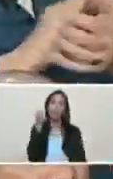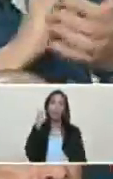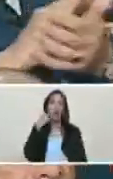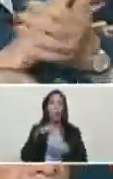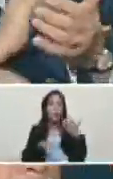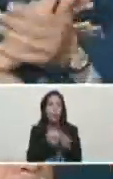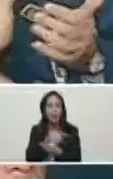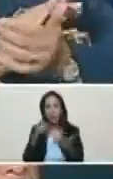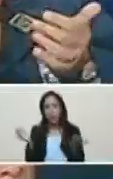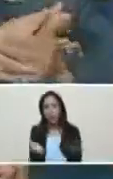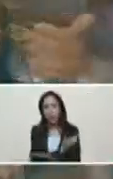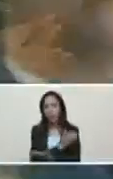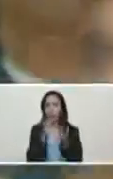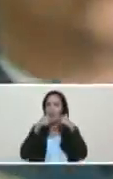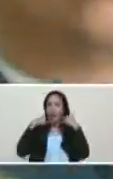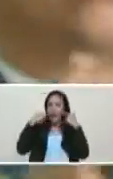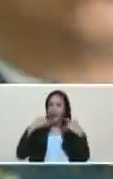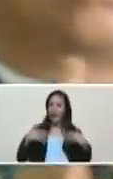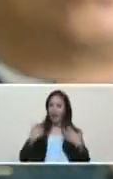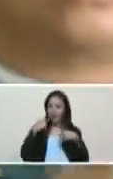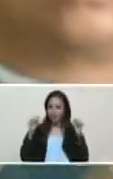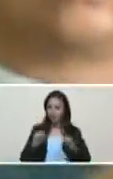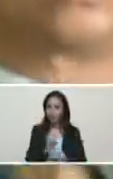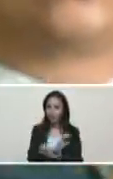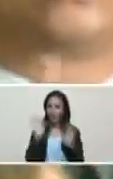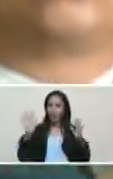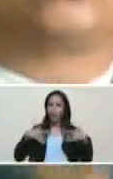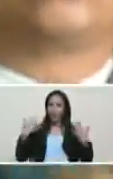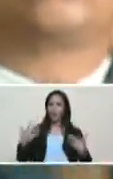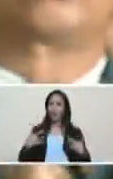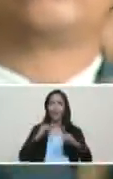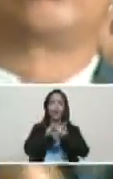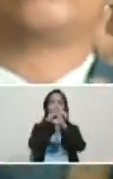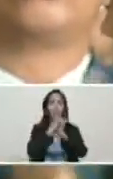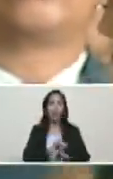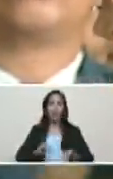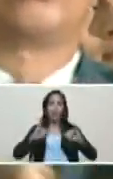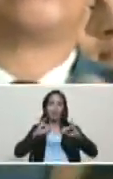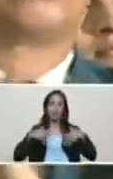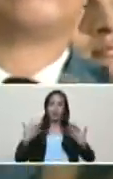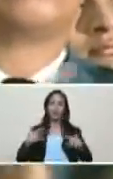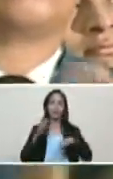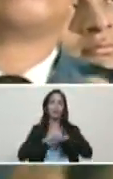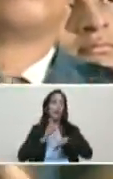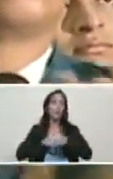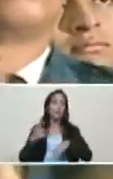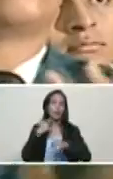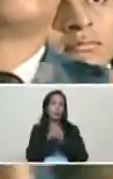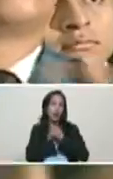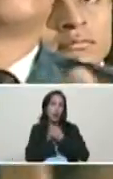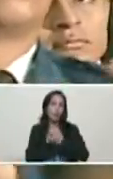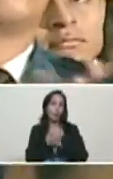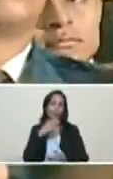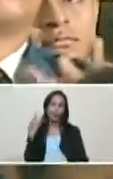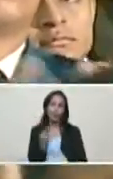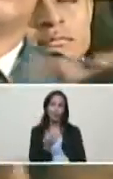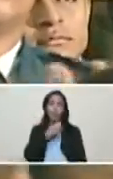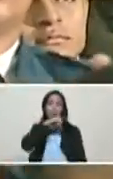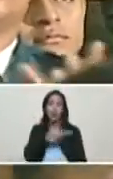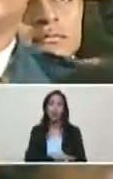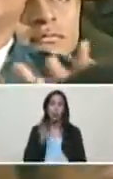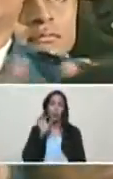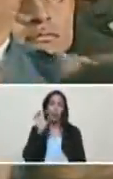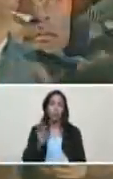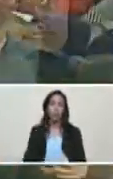dificultades, sonriendo, sí, sonriendo de felicidad, porque amamos la vida y amamos la historia de nuestro